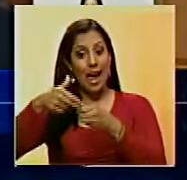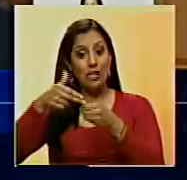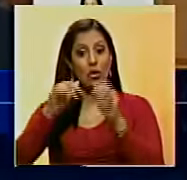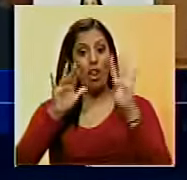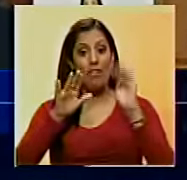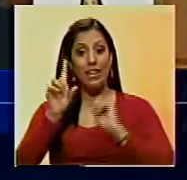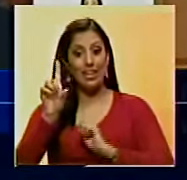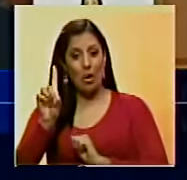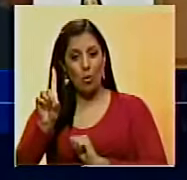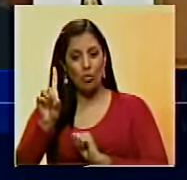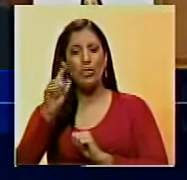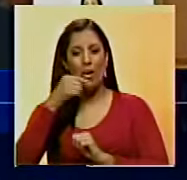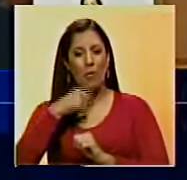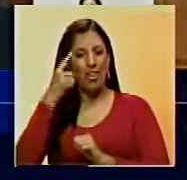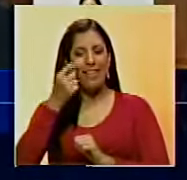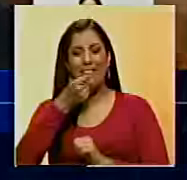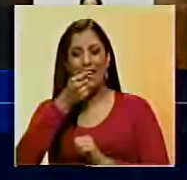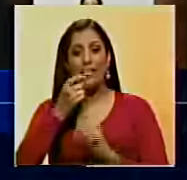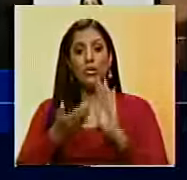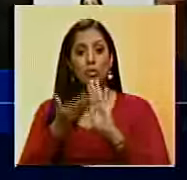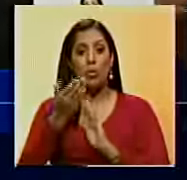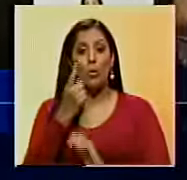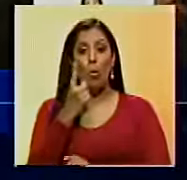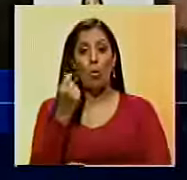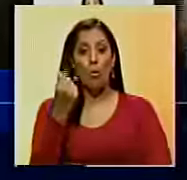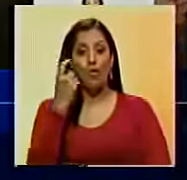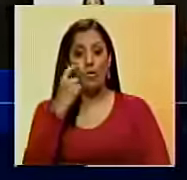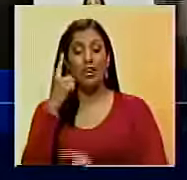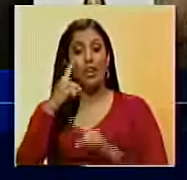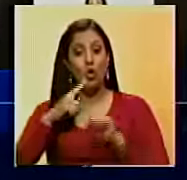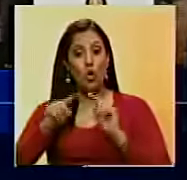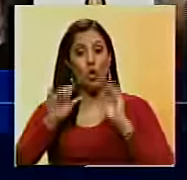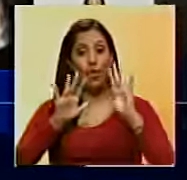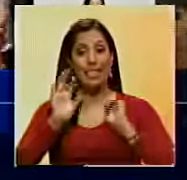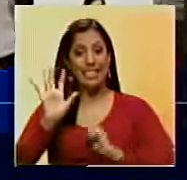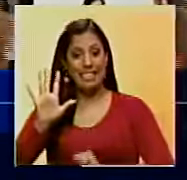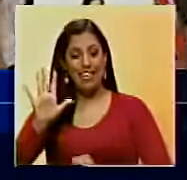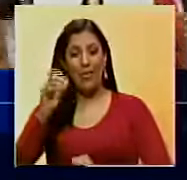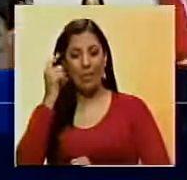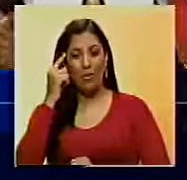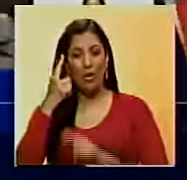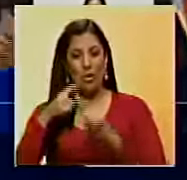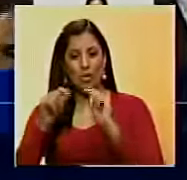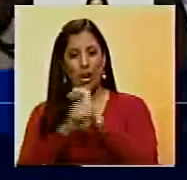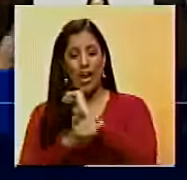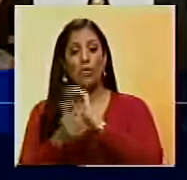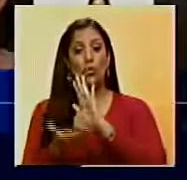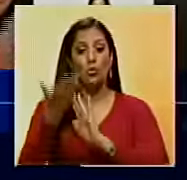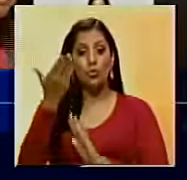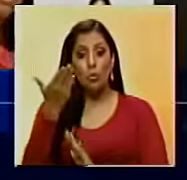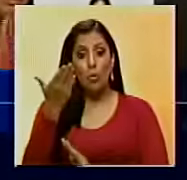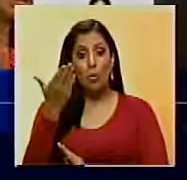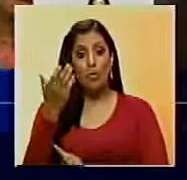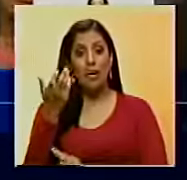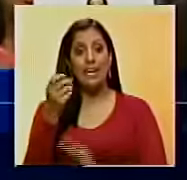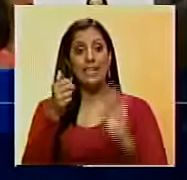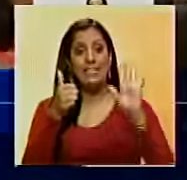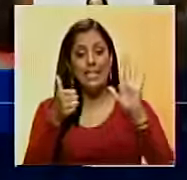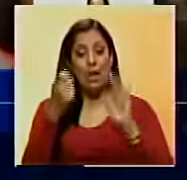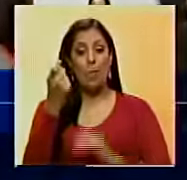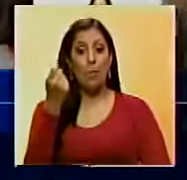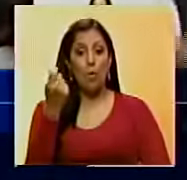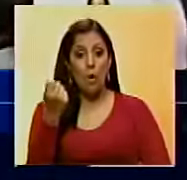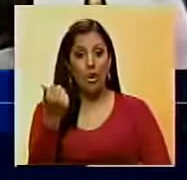91 que va a pasar a costar un bolívar y de la gasolina de 95 que va a pasar a costar 6